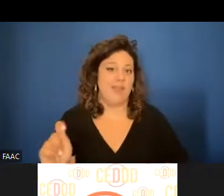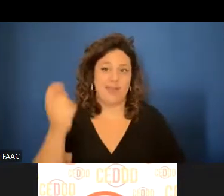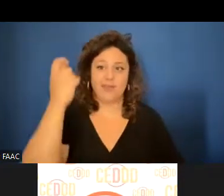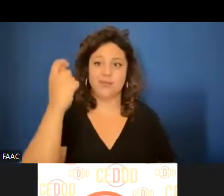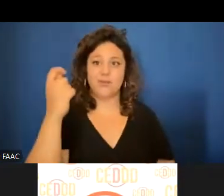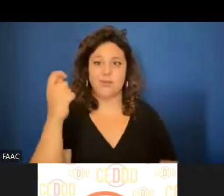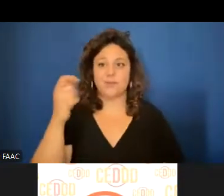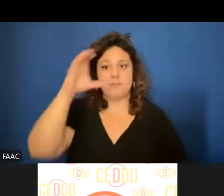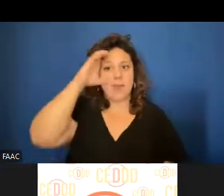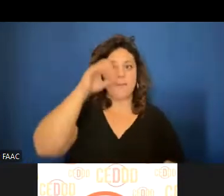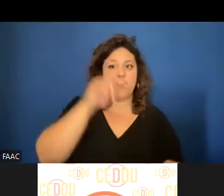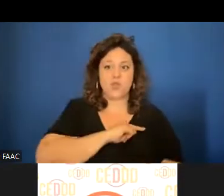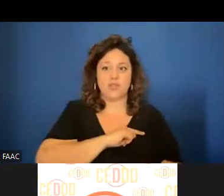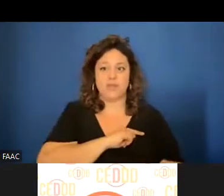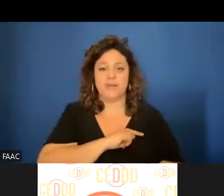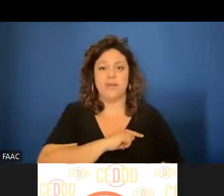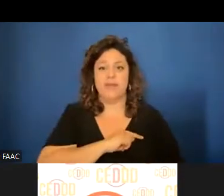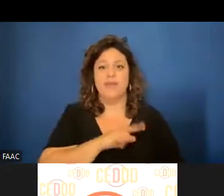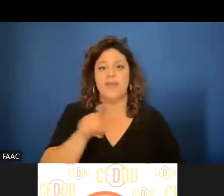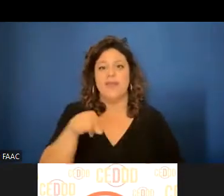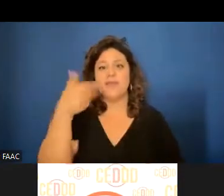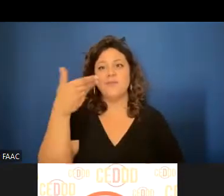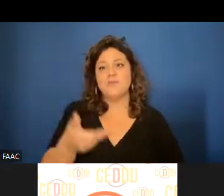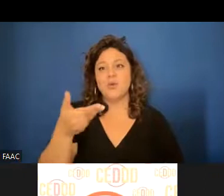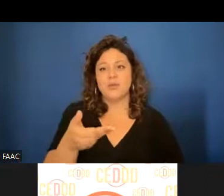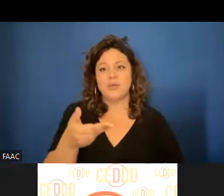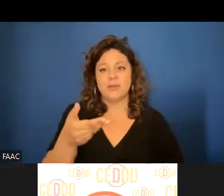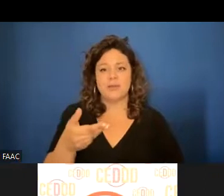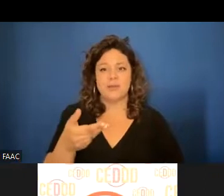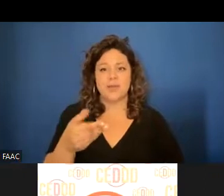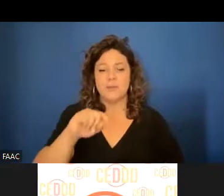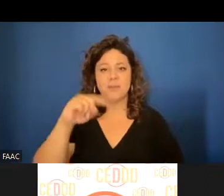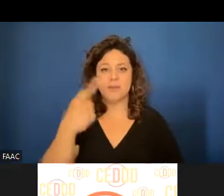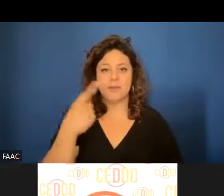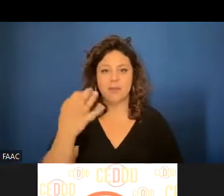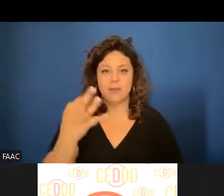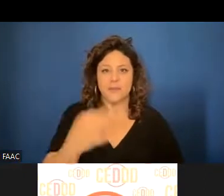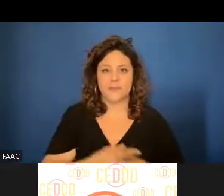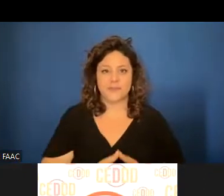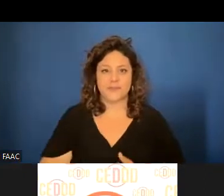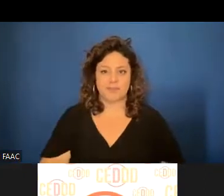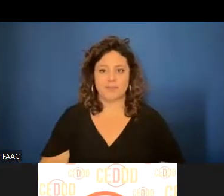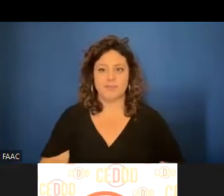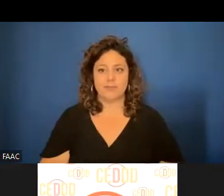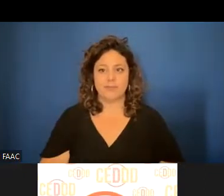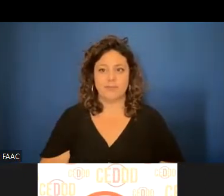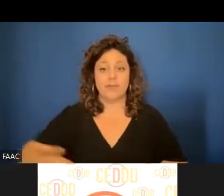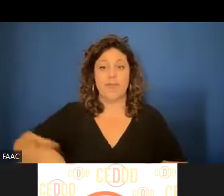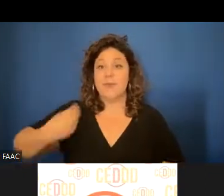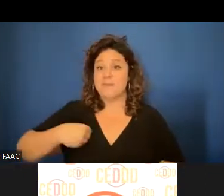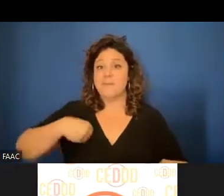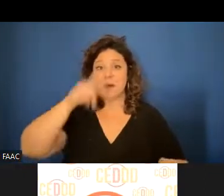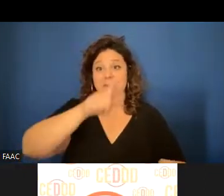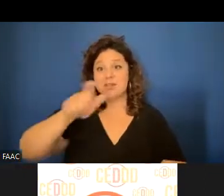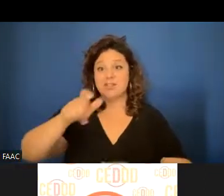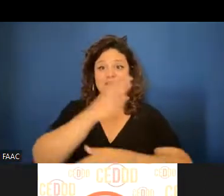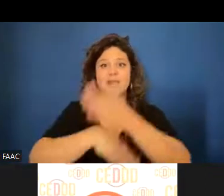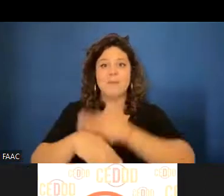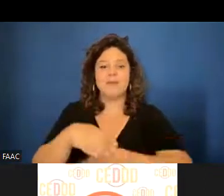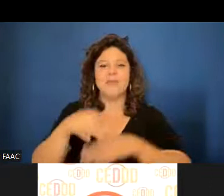tenido, ya sea con clientes o compañeros, esta ley, cómo has visto su